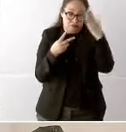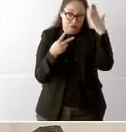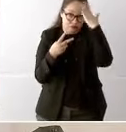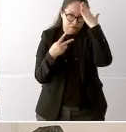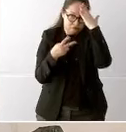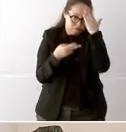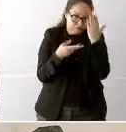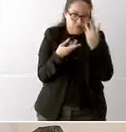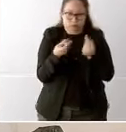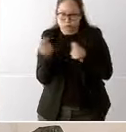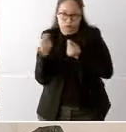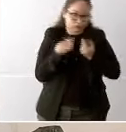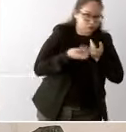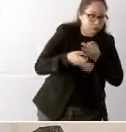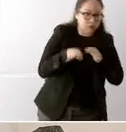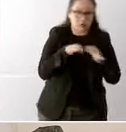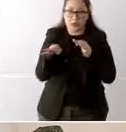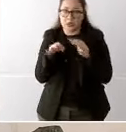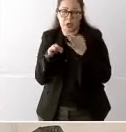mucho movimiento.